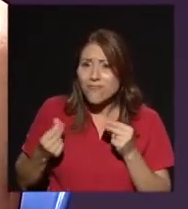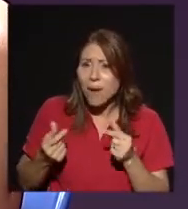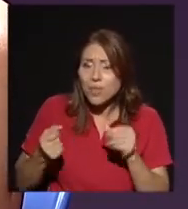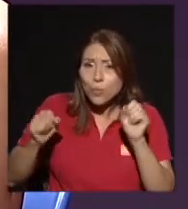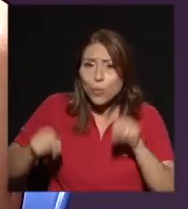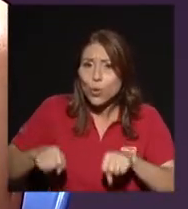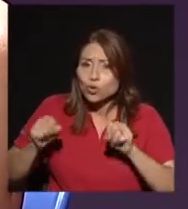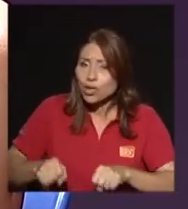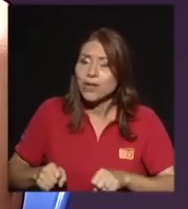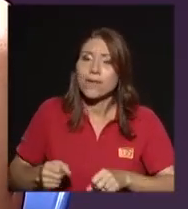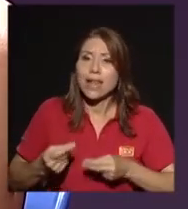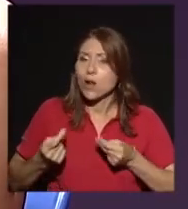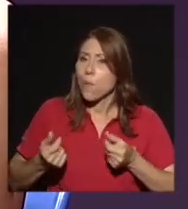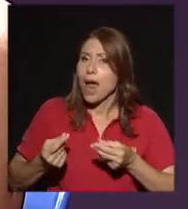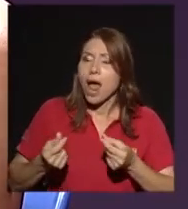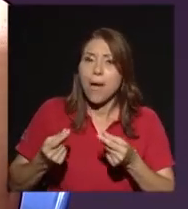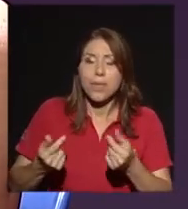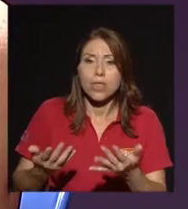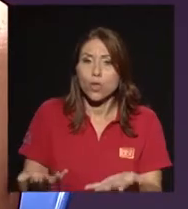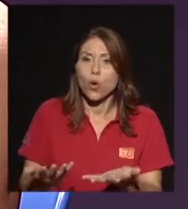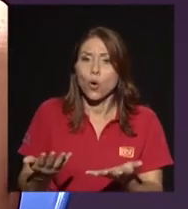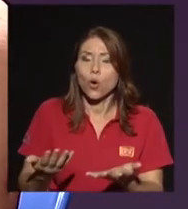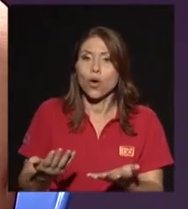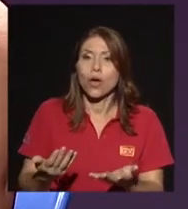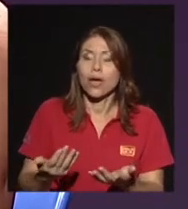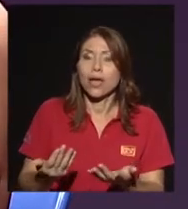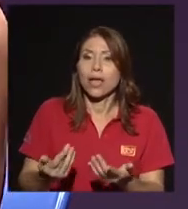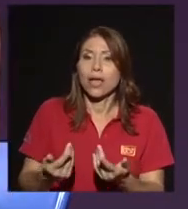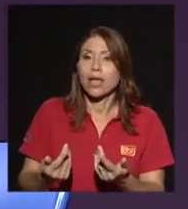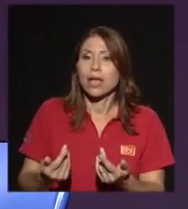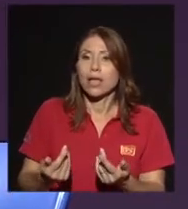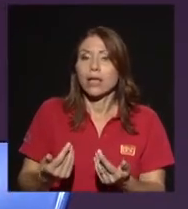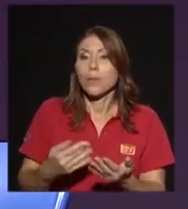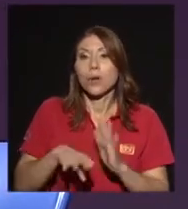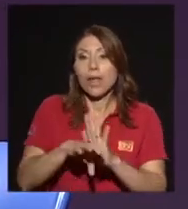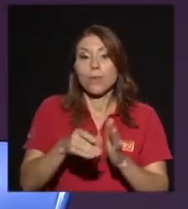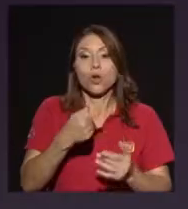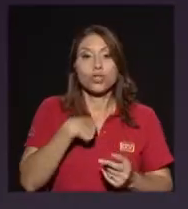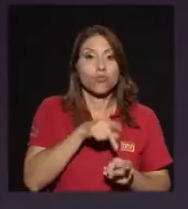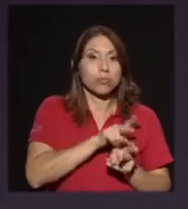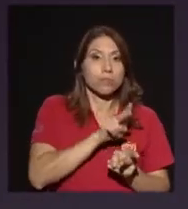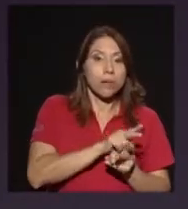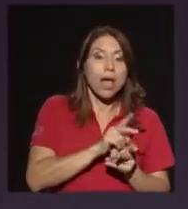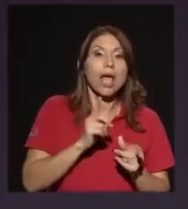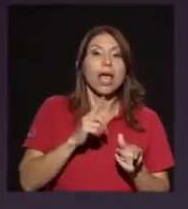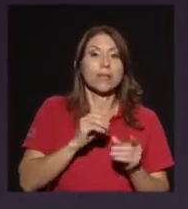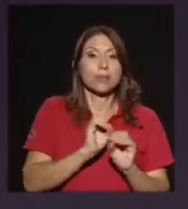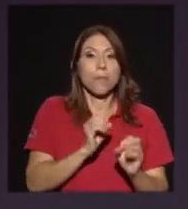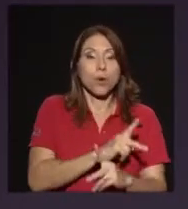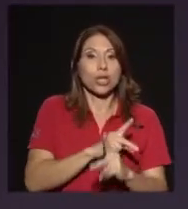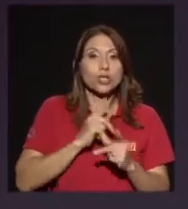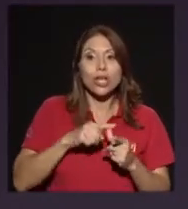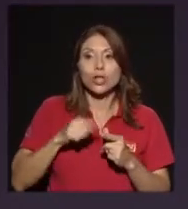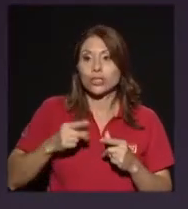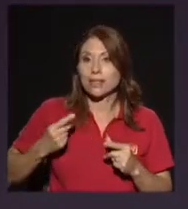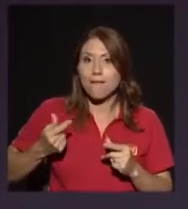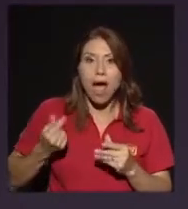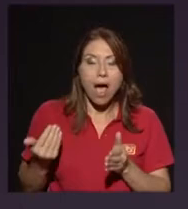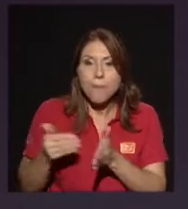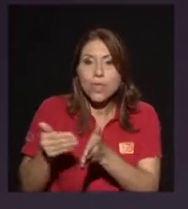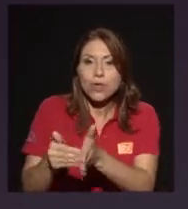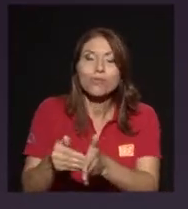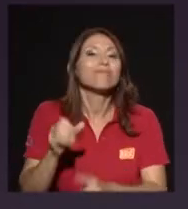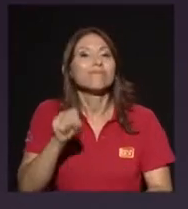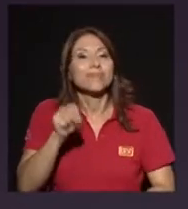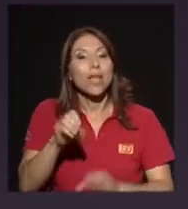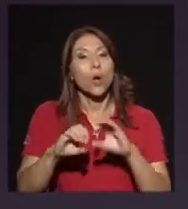lo más pronto posible en relación con la con el encuentro sexual que tuvimos sin protección. Exactamente. La OMS lo que plantea es